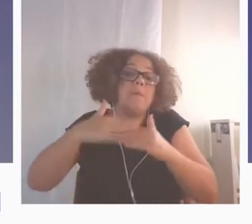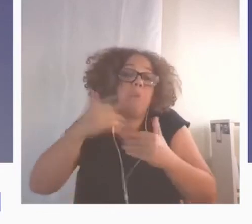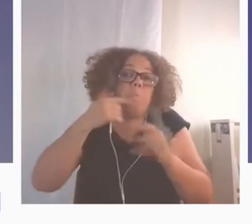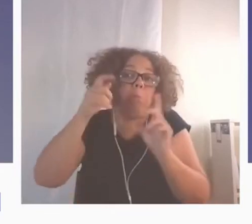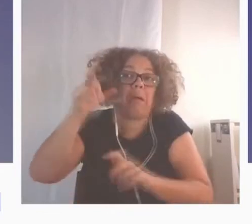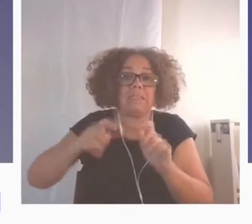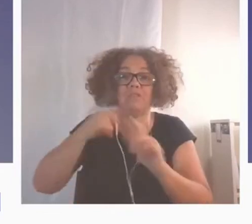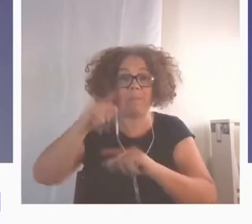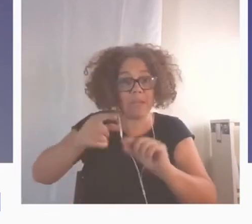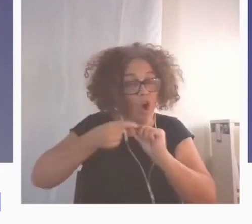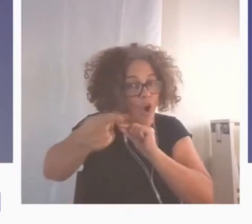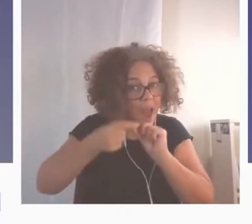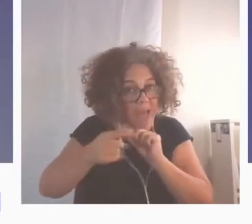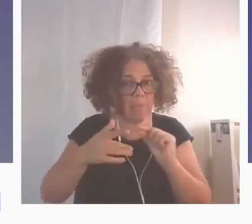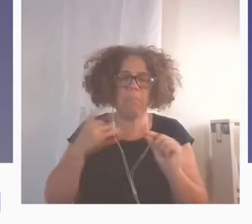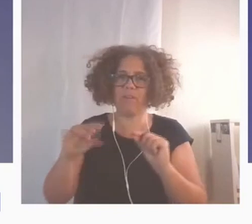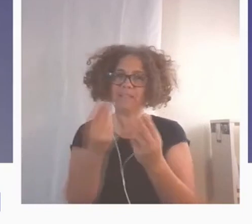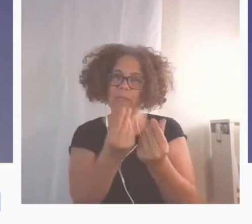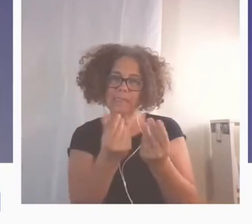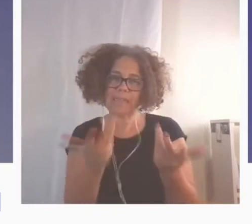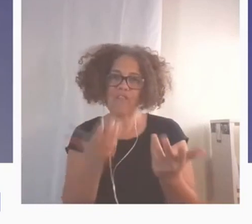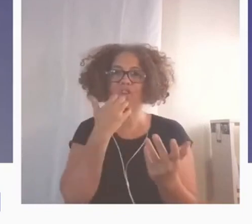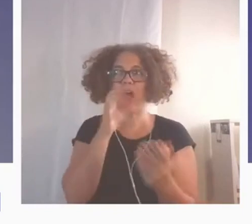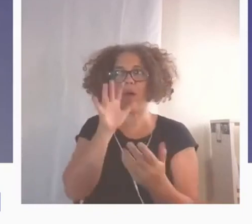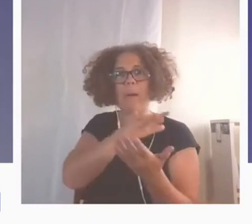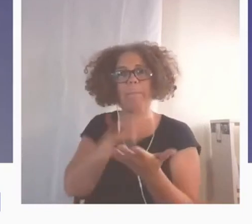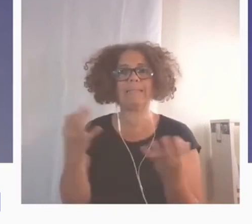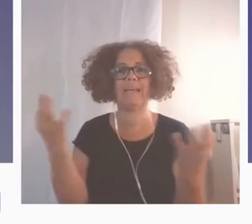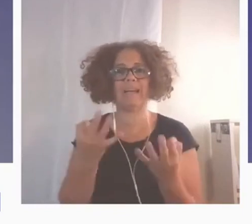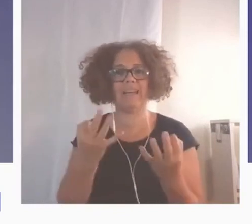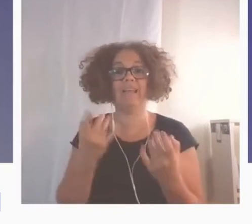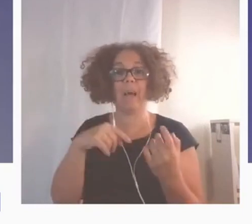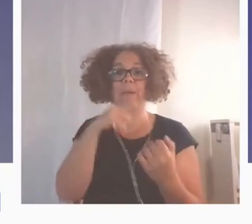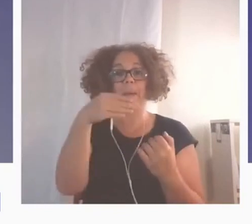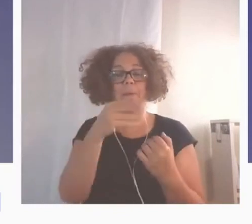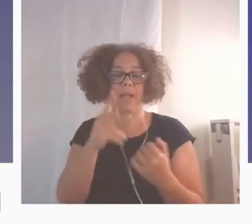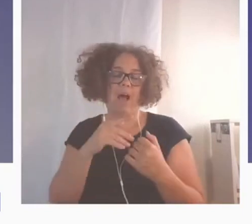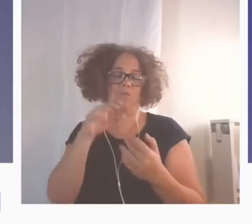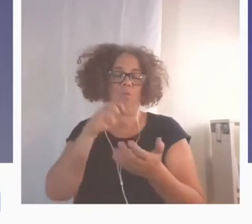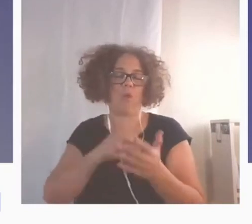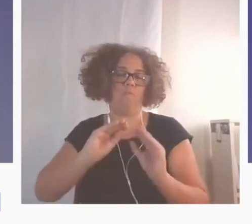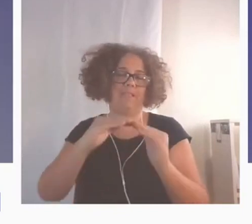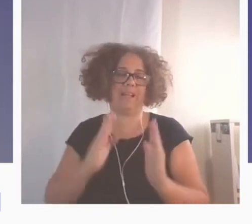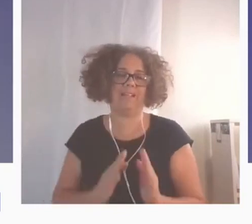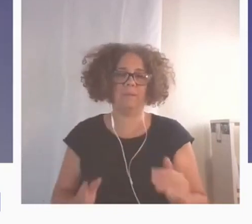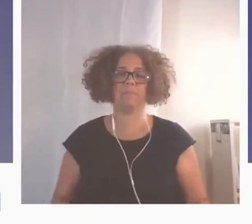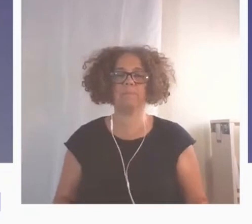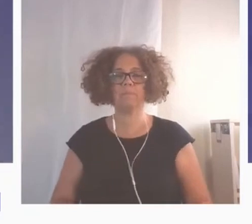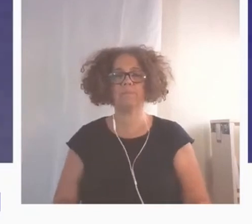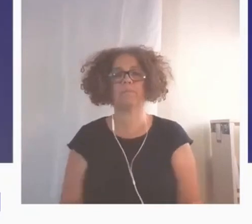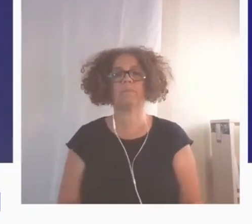online tengáis la sensación de lo que está pasando en BBK Cuna, en vuestra casa.